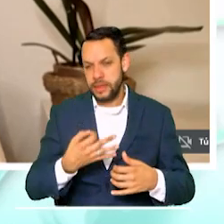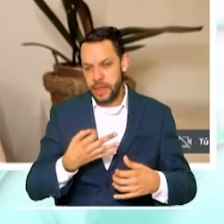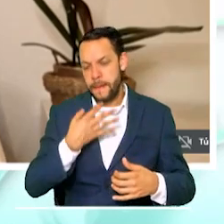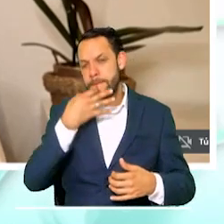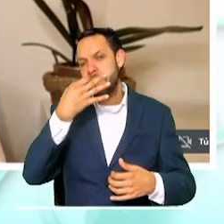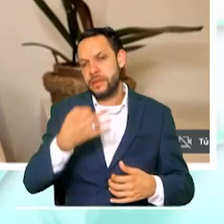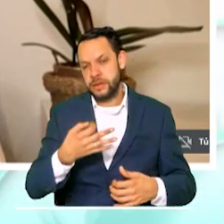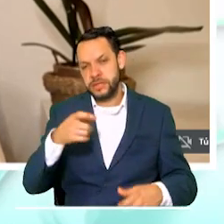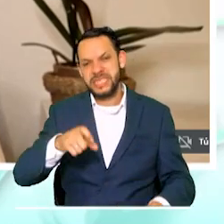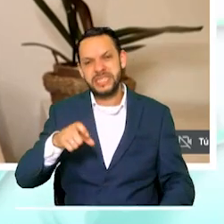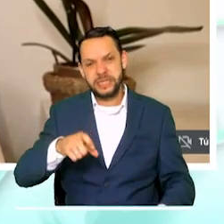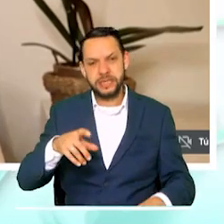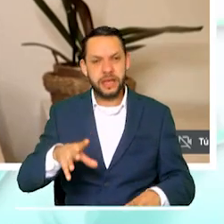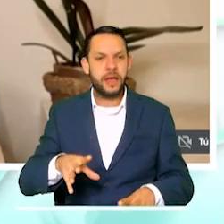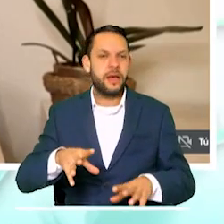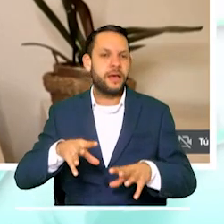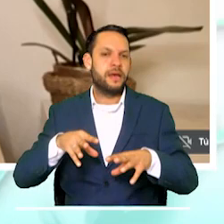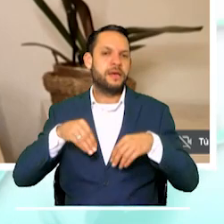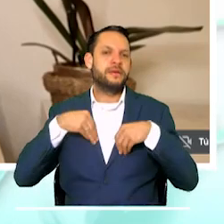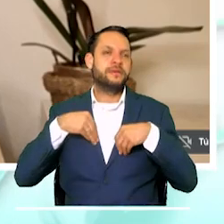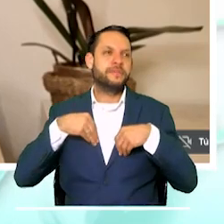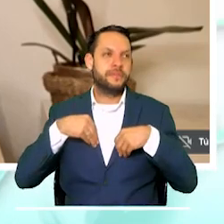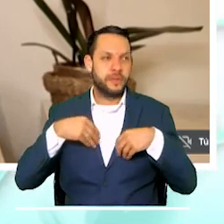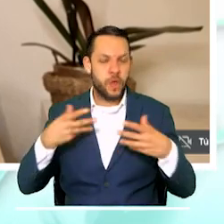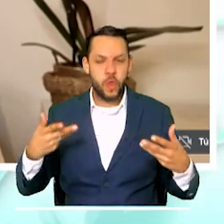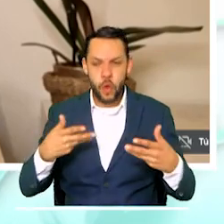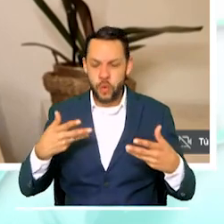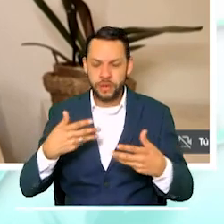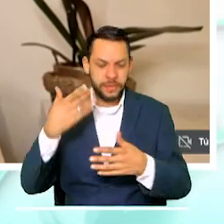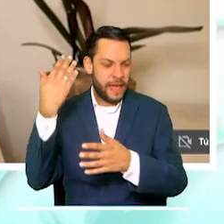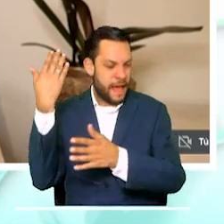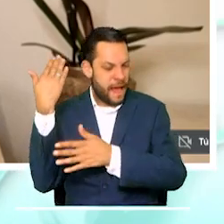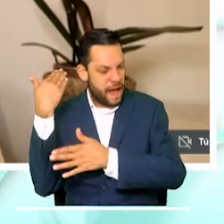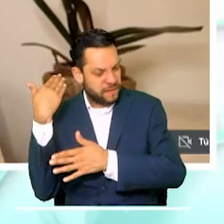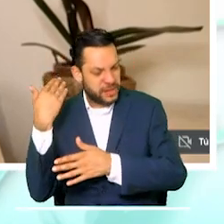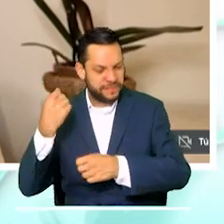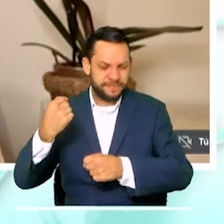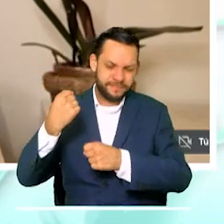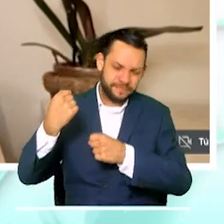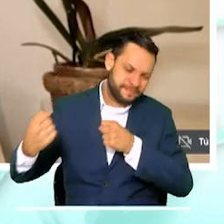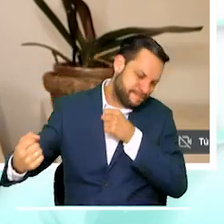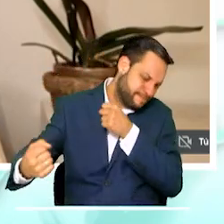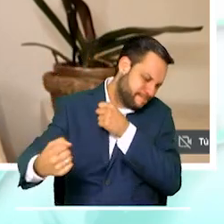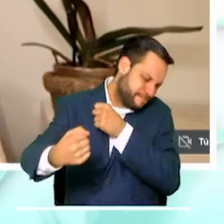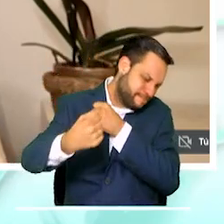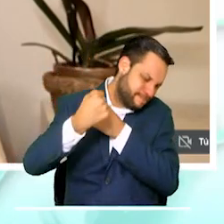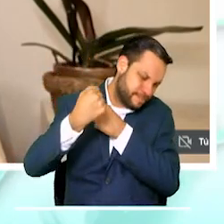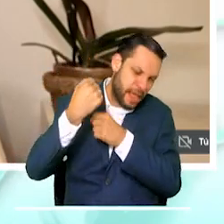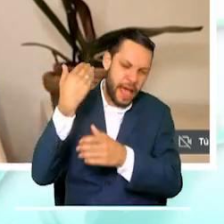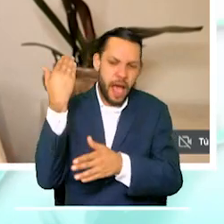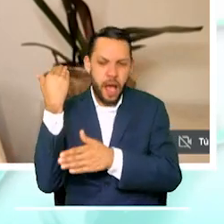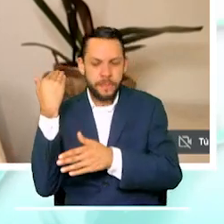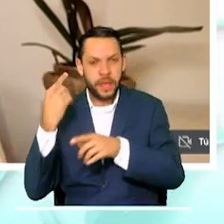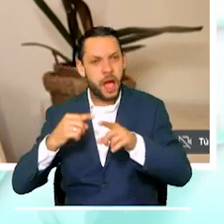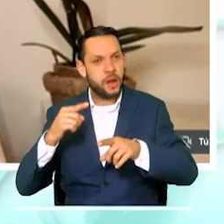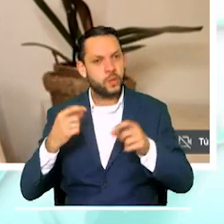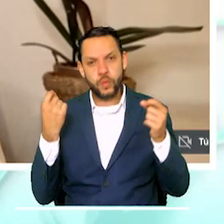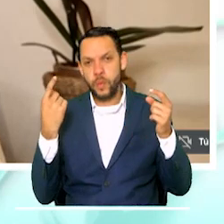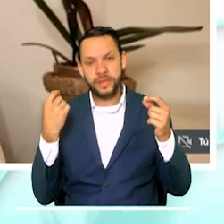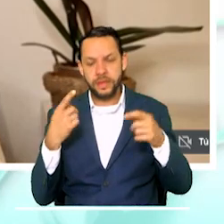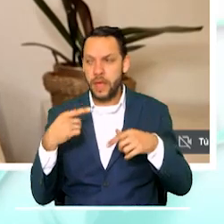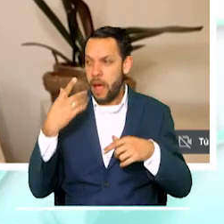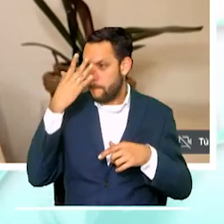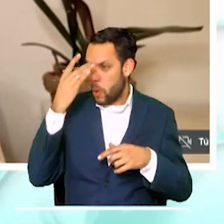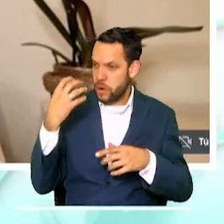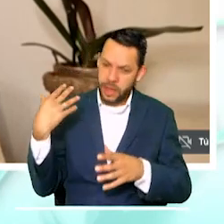Allí los pacientes se abrazan, los médicos se abrazan, muchas veces llegan los pacientes y quedan un poquito así porque no están